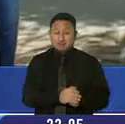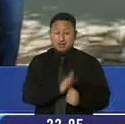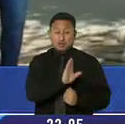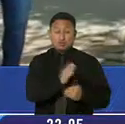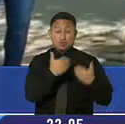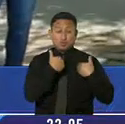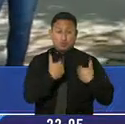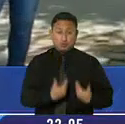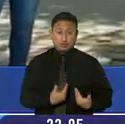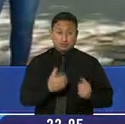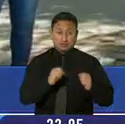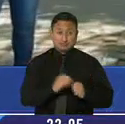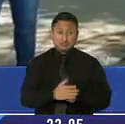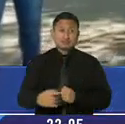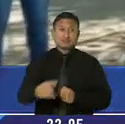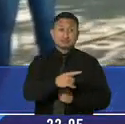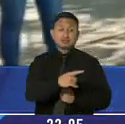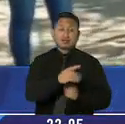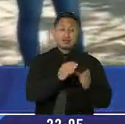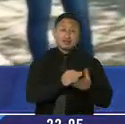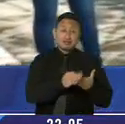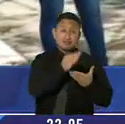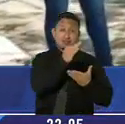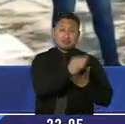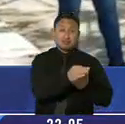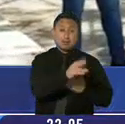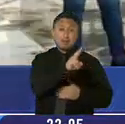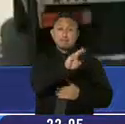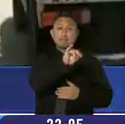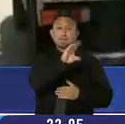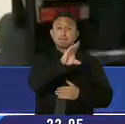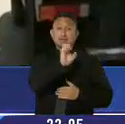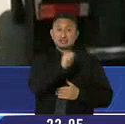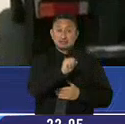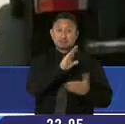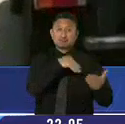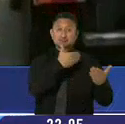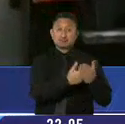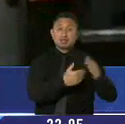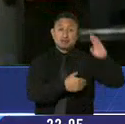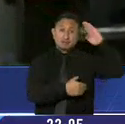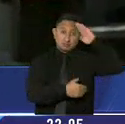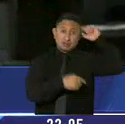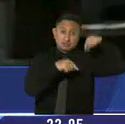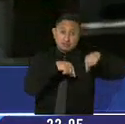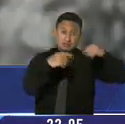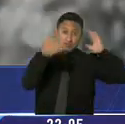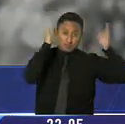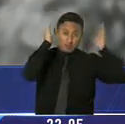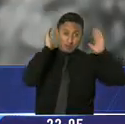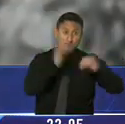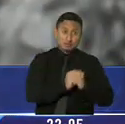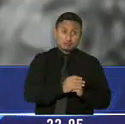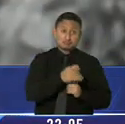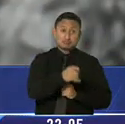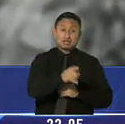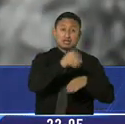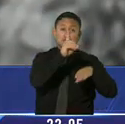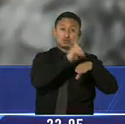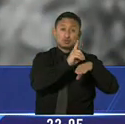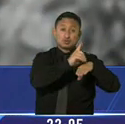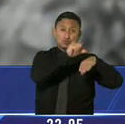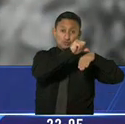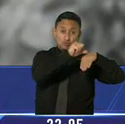del recinto La Reforma 2 del cantón Vinces hasta la morgue en Babahoyo. Ahí, el médico legista Arnoldo